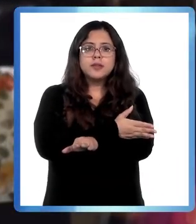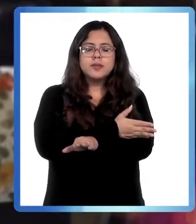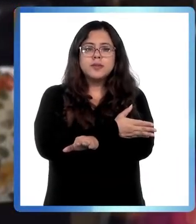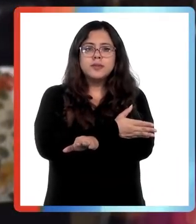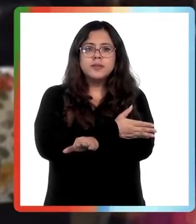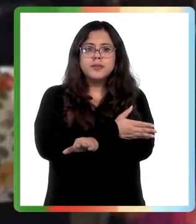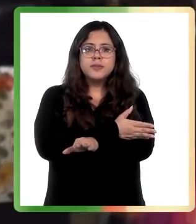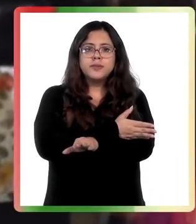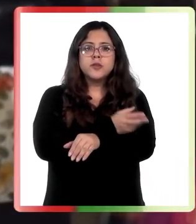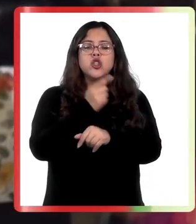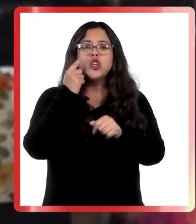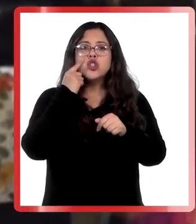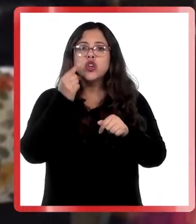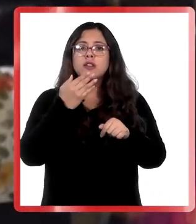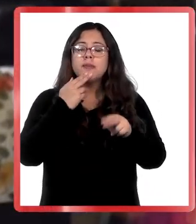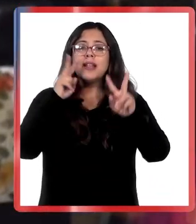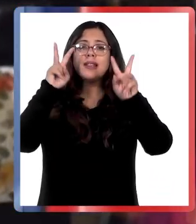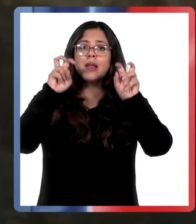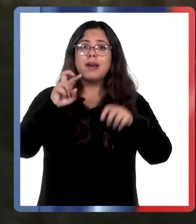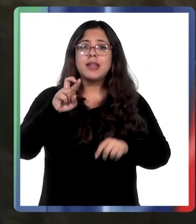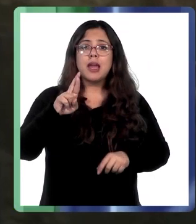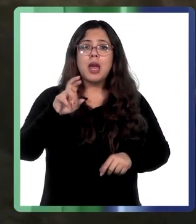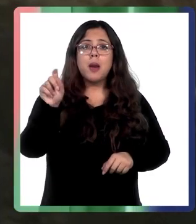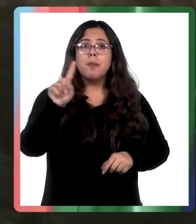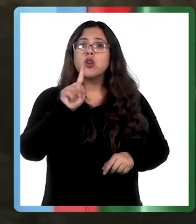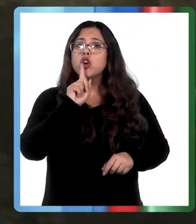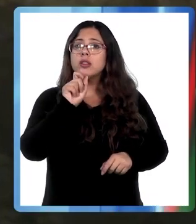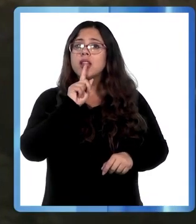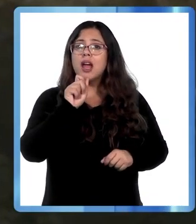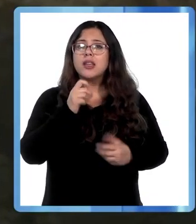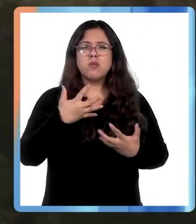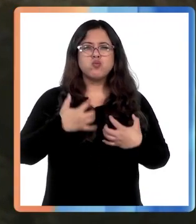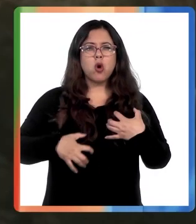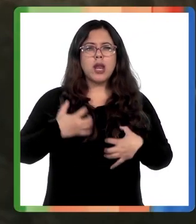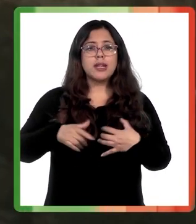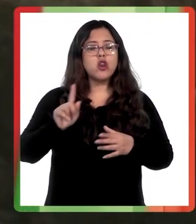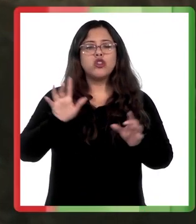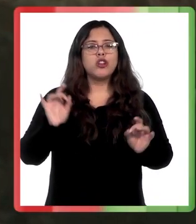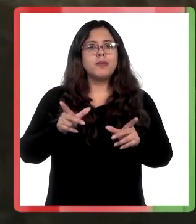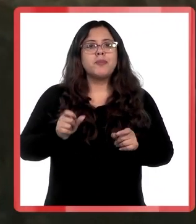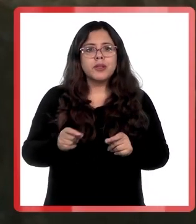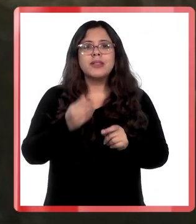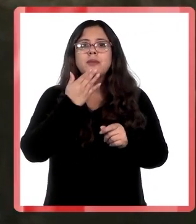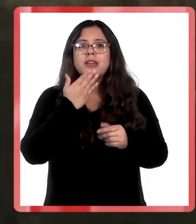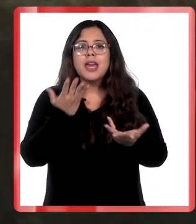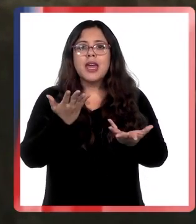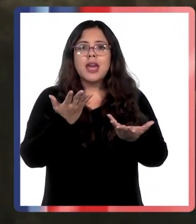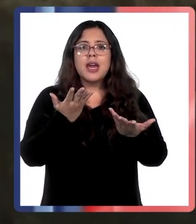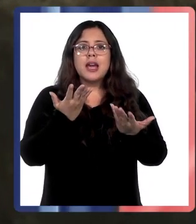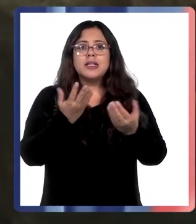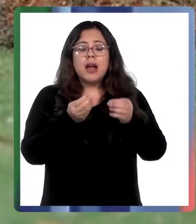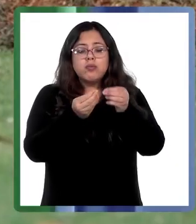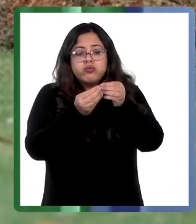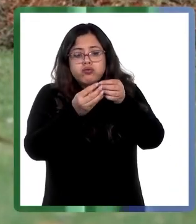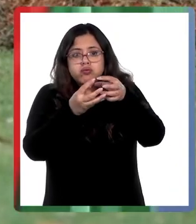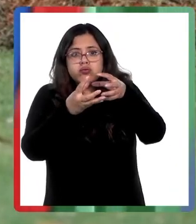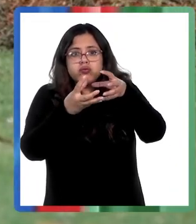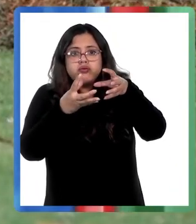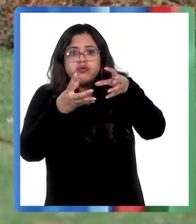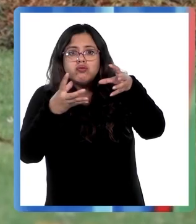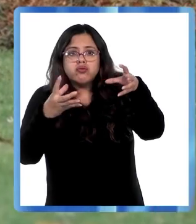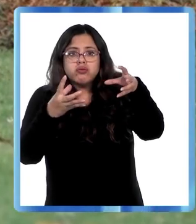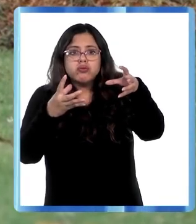poco. Hay que acordarse que también la próstata molesta de otras maneras, no solo del cáncer, está el crecimiento benigno,